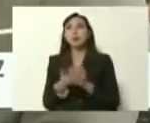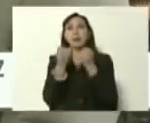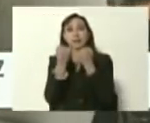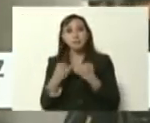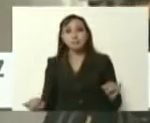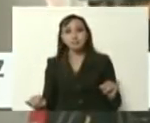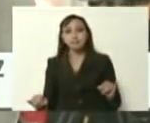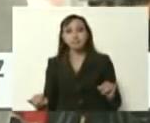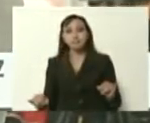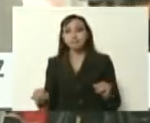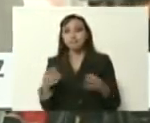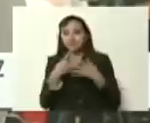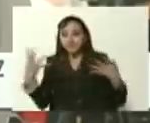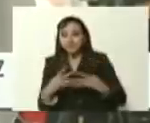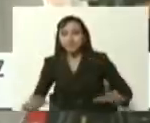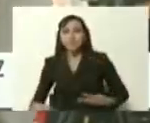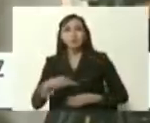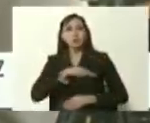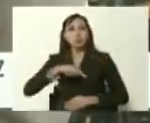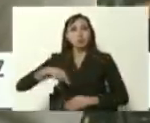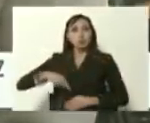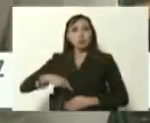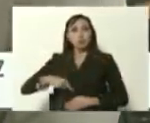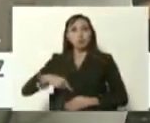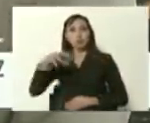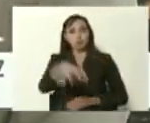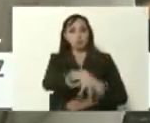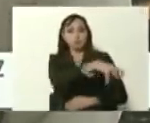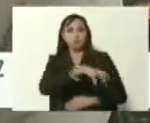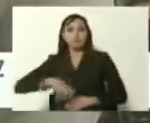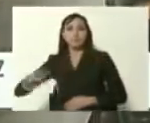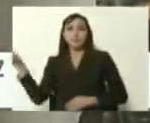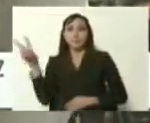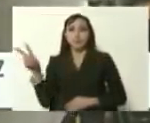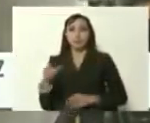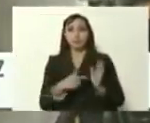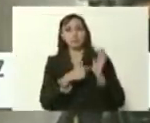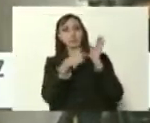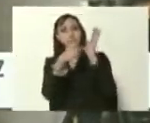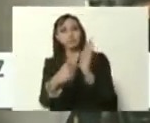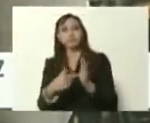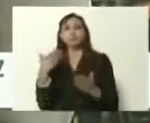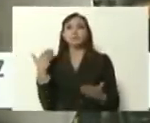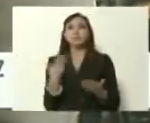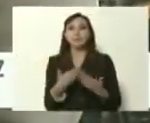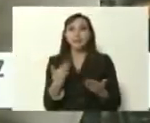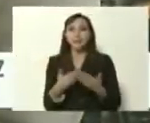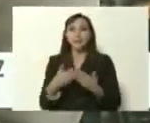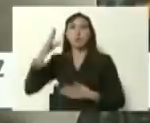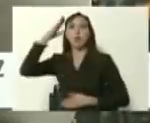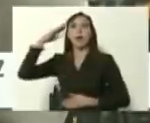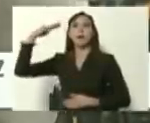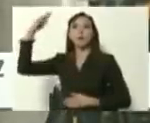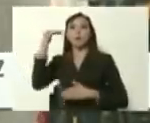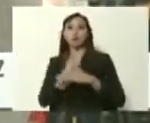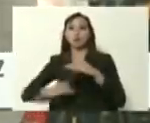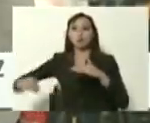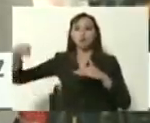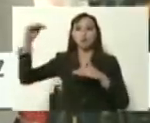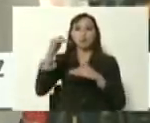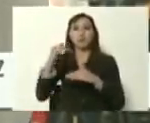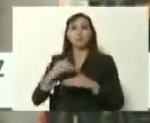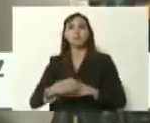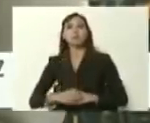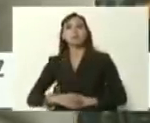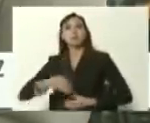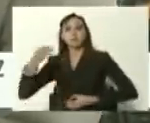nosotros, los representantes de las Provincias Unidas de Venezuela, poniendo por testigo al ser supremo de la justicia de nuestro proceder